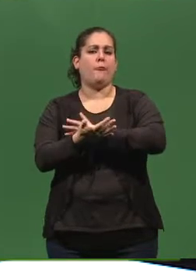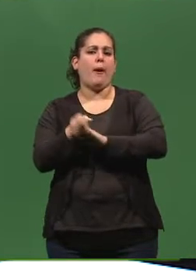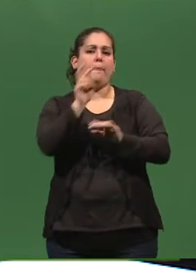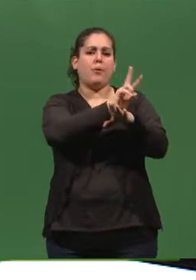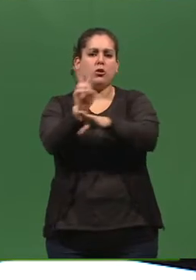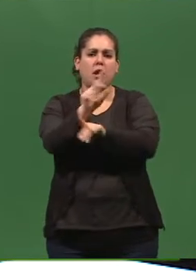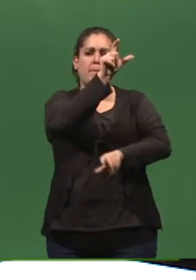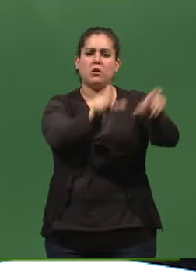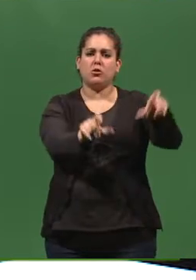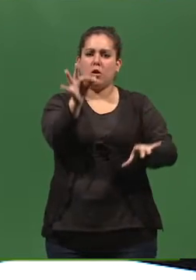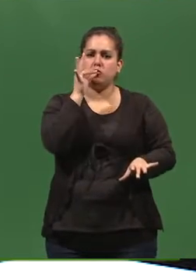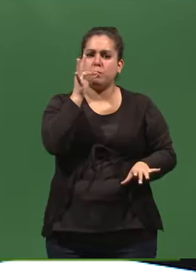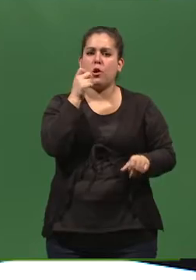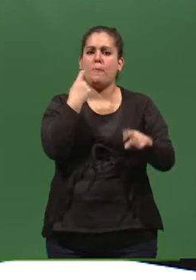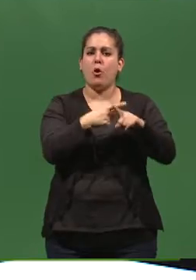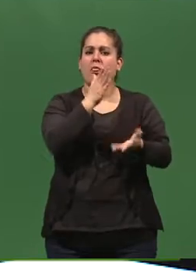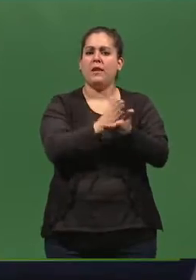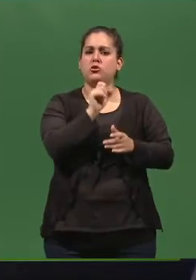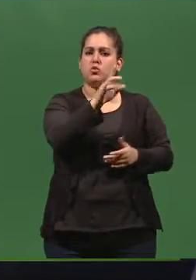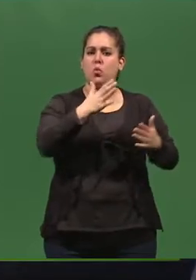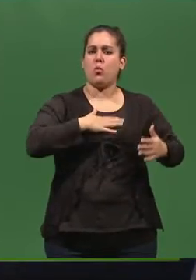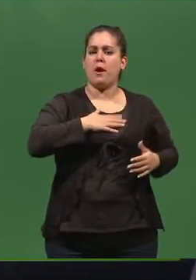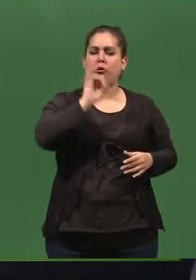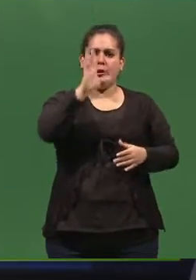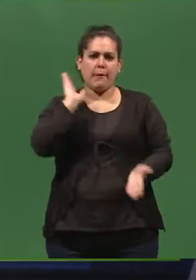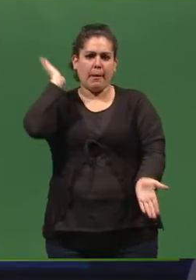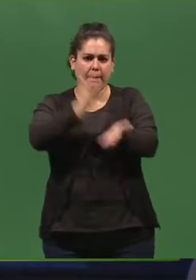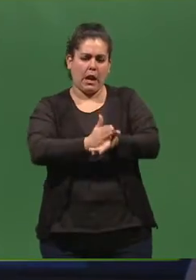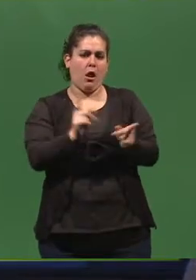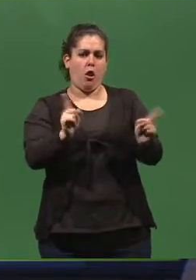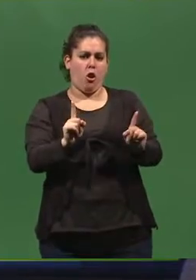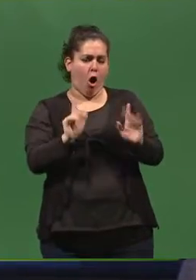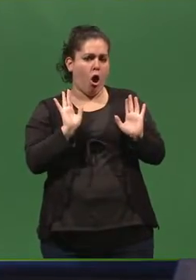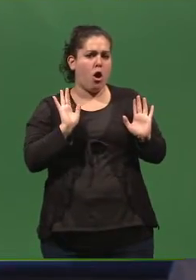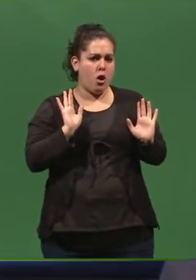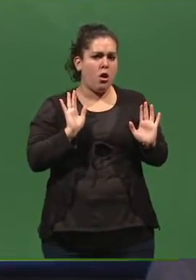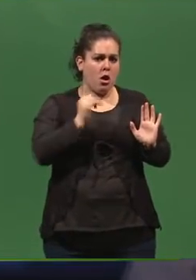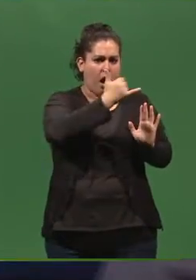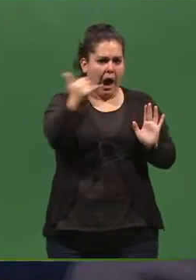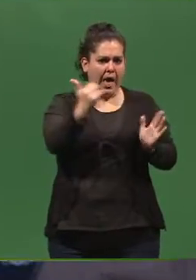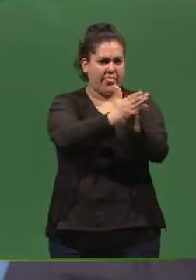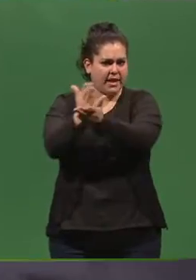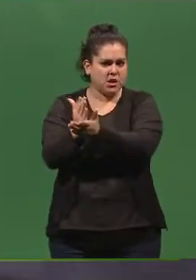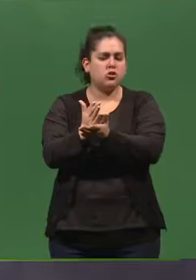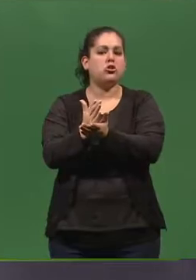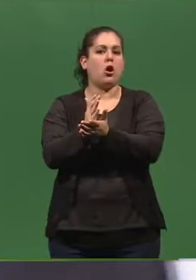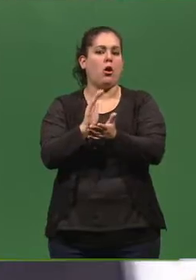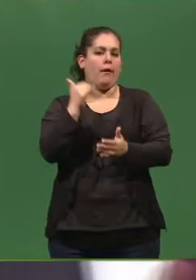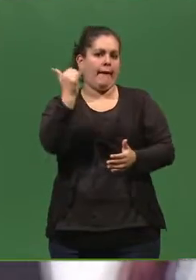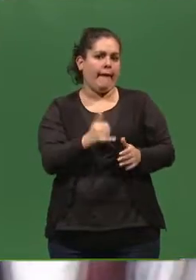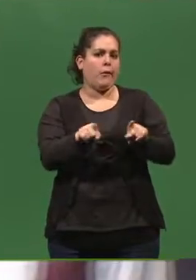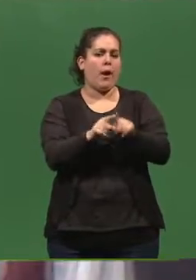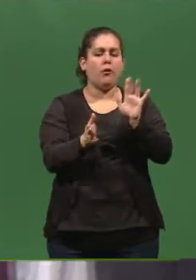proteger a los consumidores en sus derechos humanos y no utilizar el sistema penal como único recurso, tiene una cuestión, o sea,